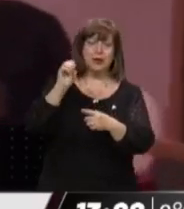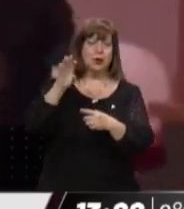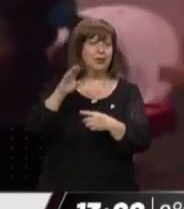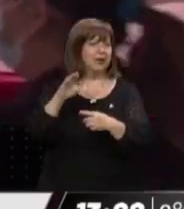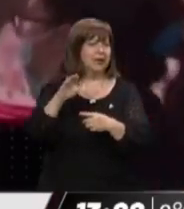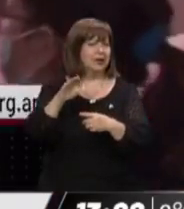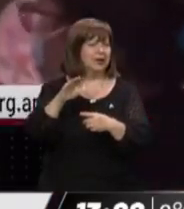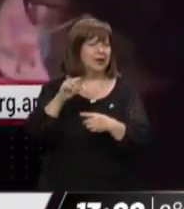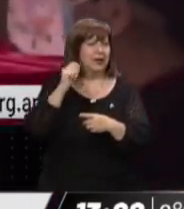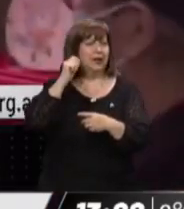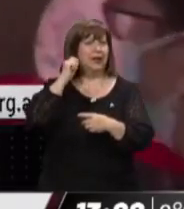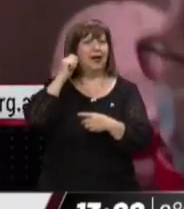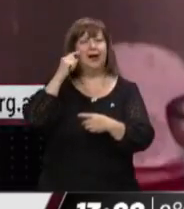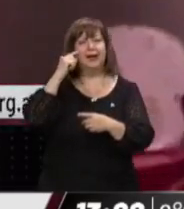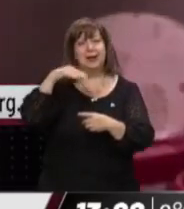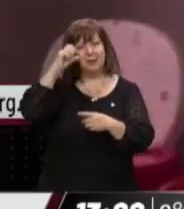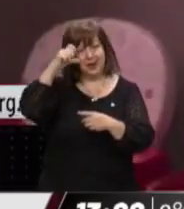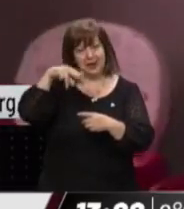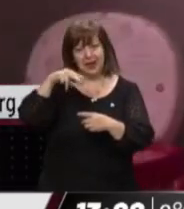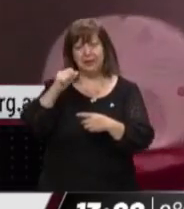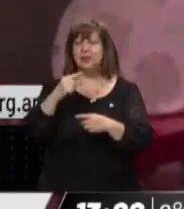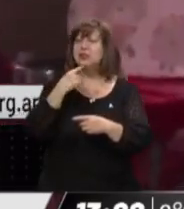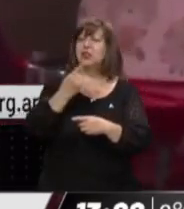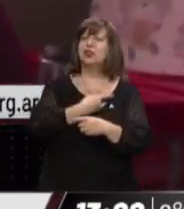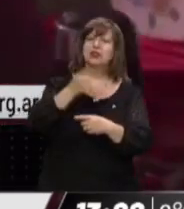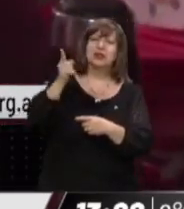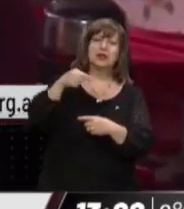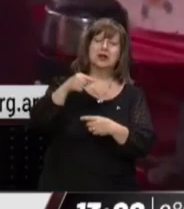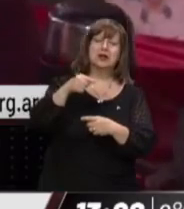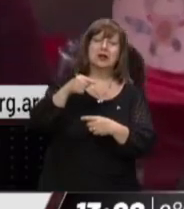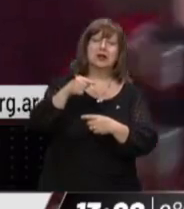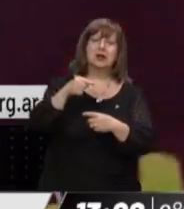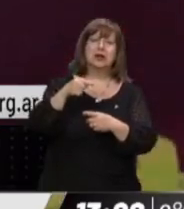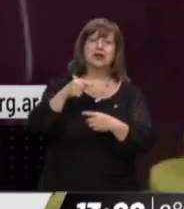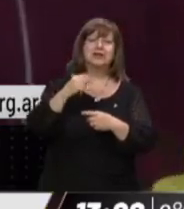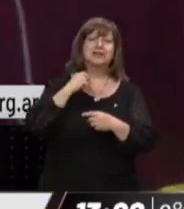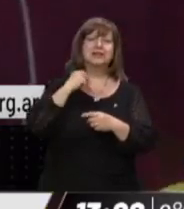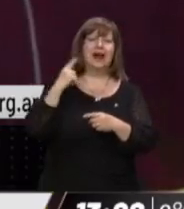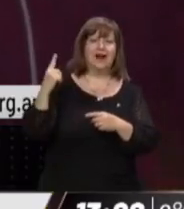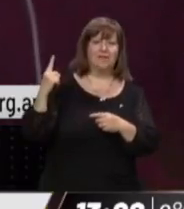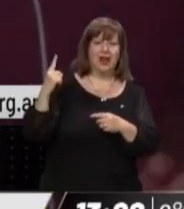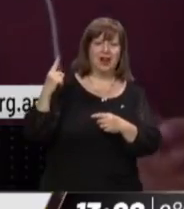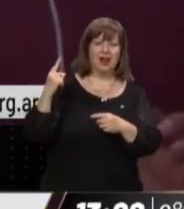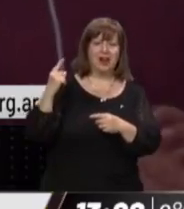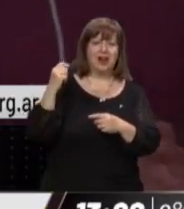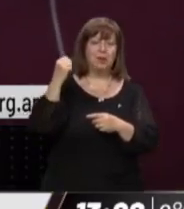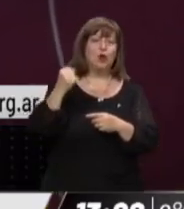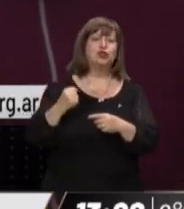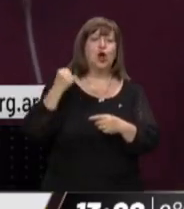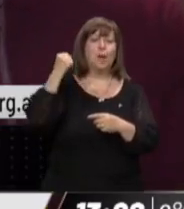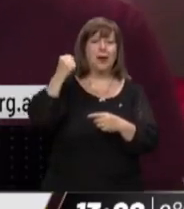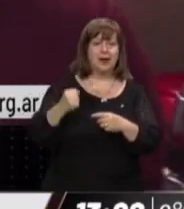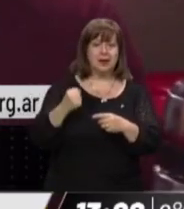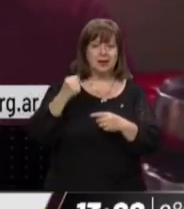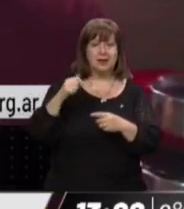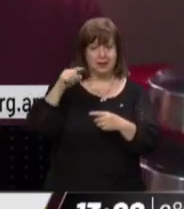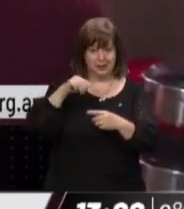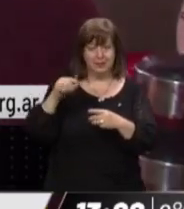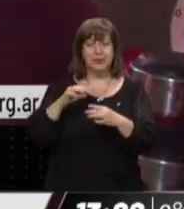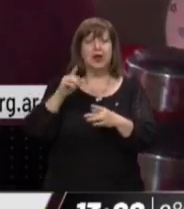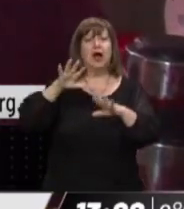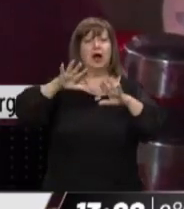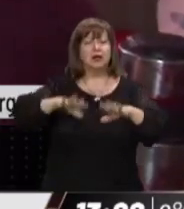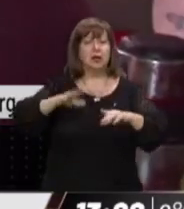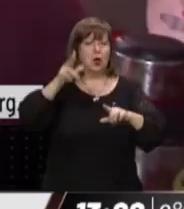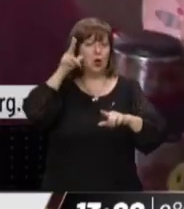no, Jimena. Bueno, ¿de dónde sos? De Montecomán, San Rafael. Así que estamos hace 8 meses.